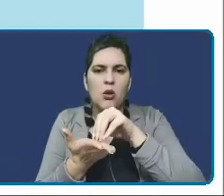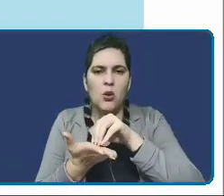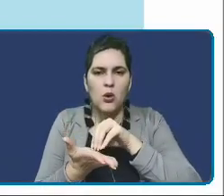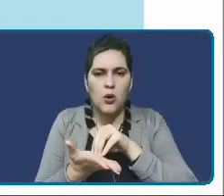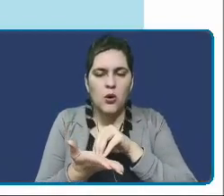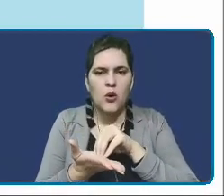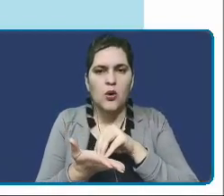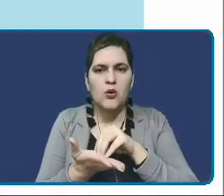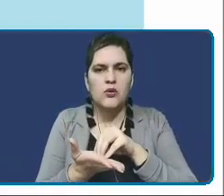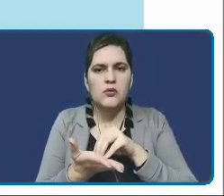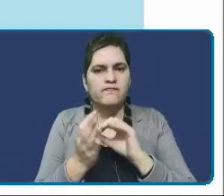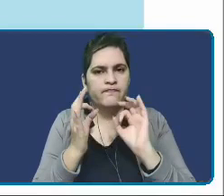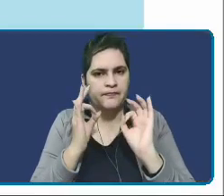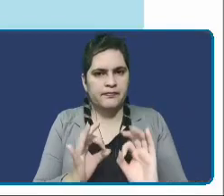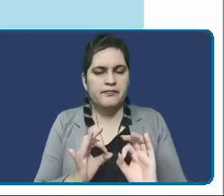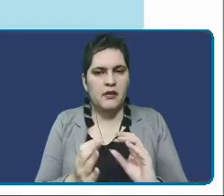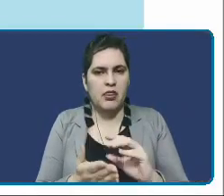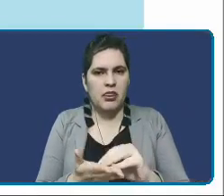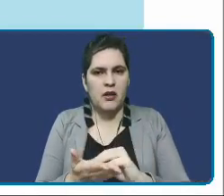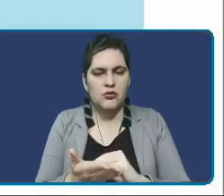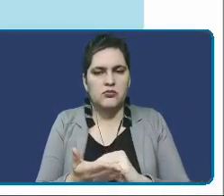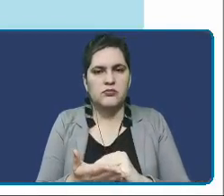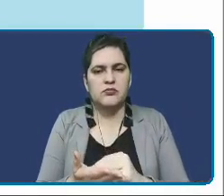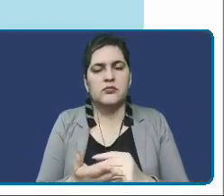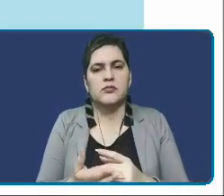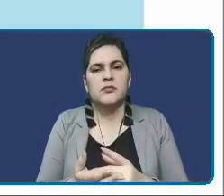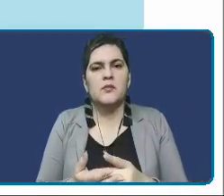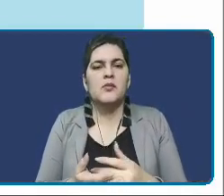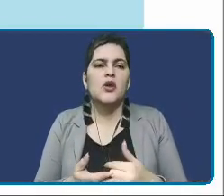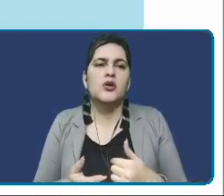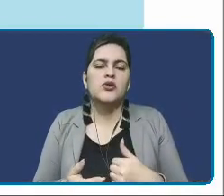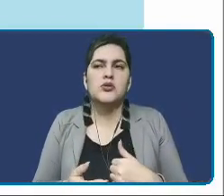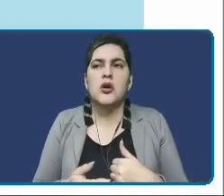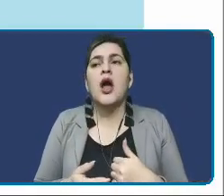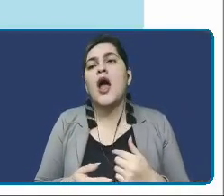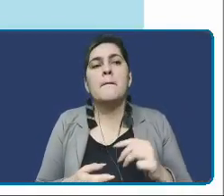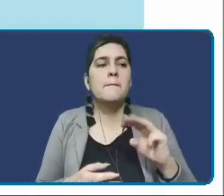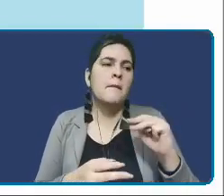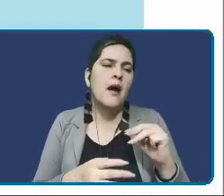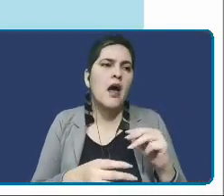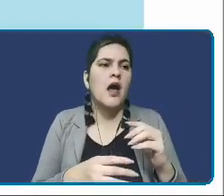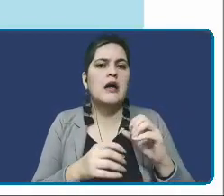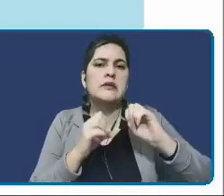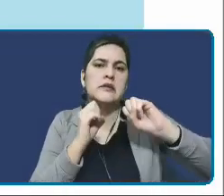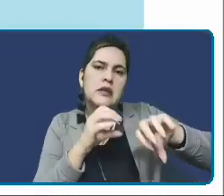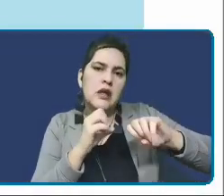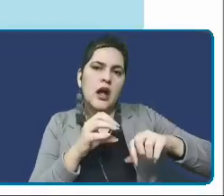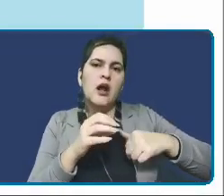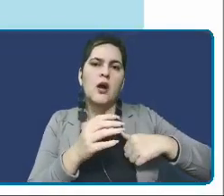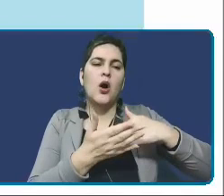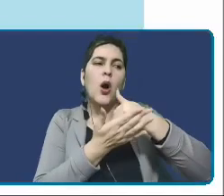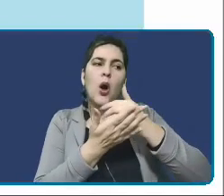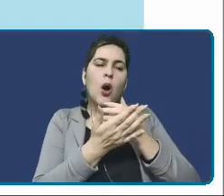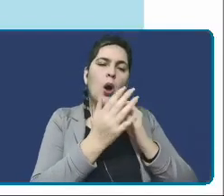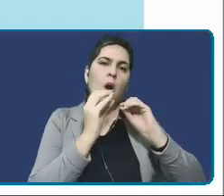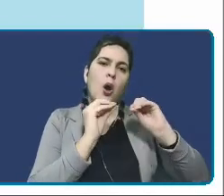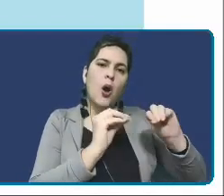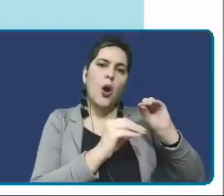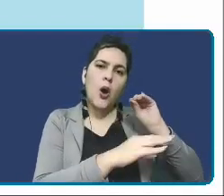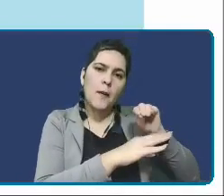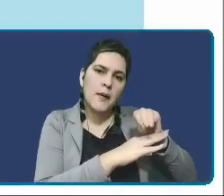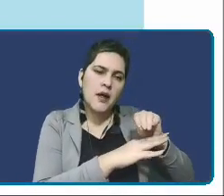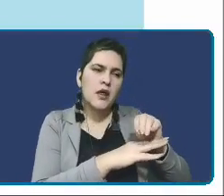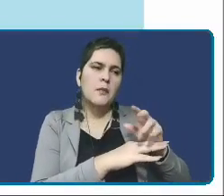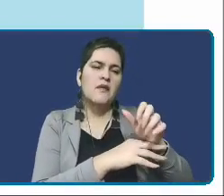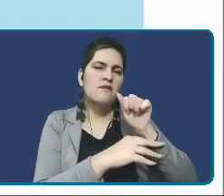duros, como quien dice. No fue porque yo hablé más con la mamá y le enseñé a preparar comidas porque le estaba dando muchas comidas